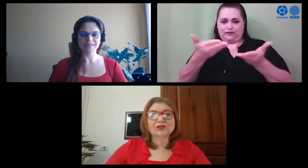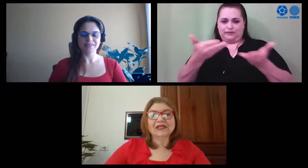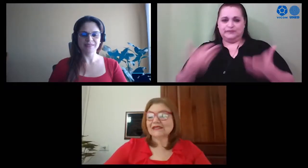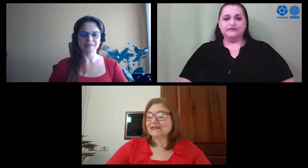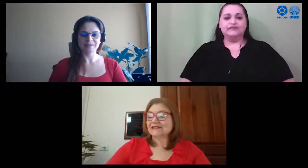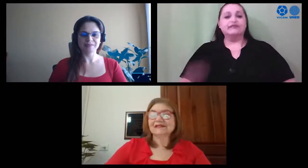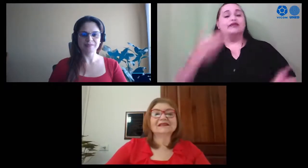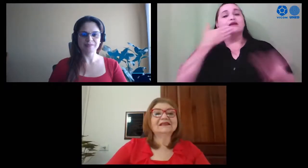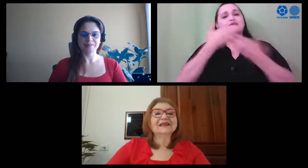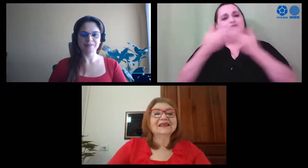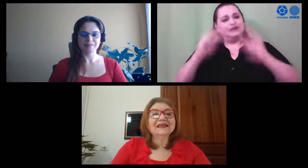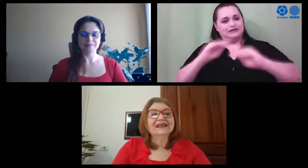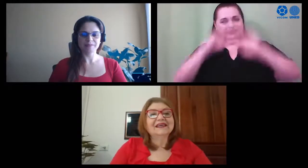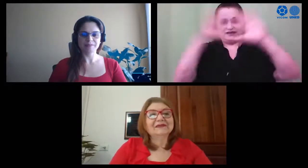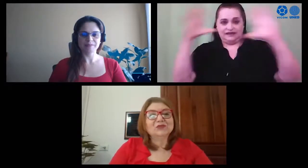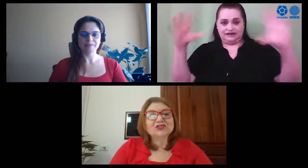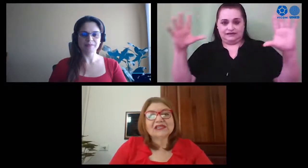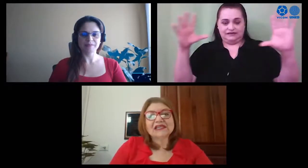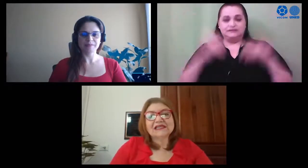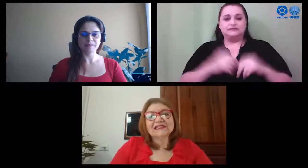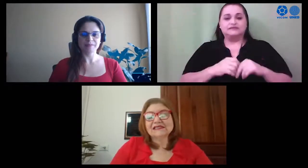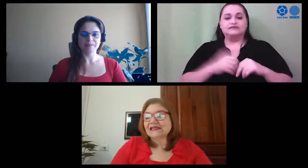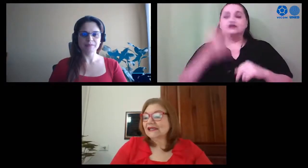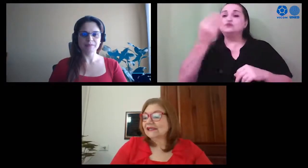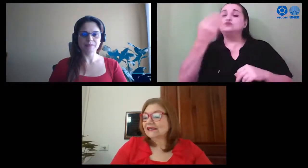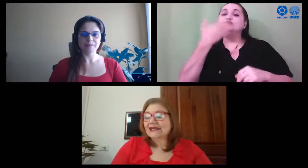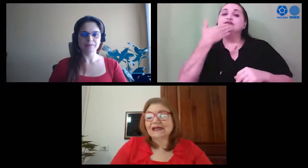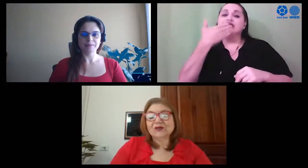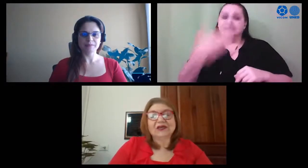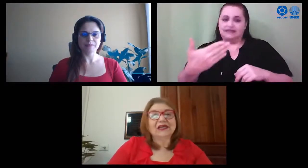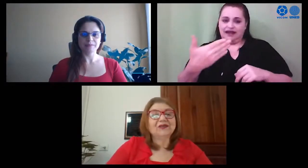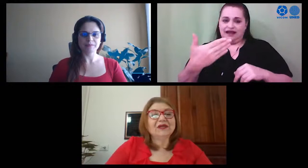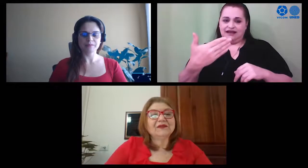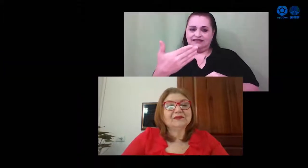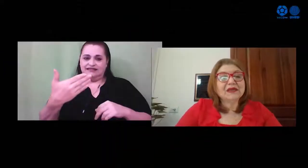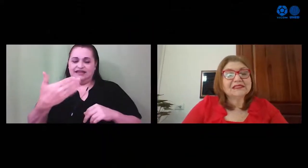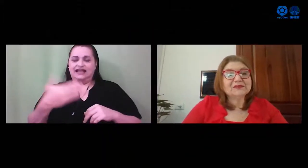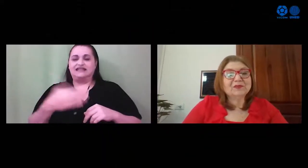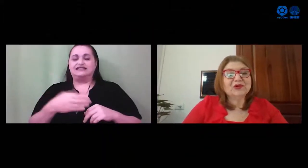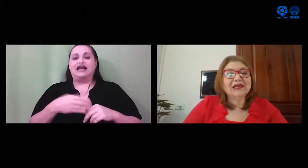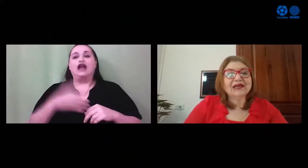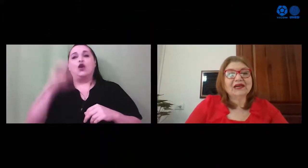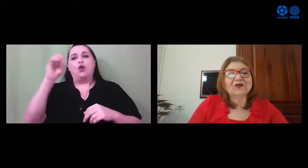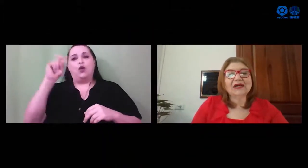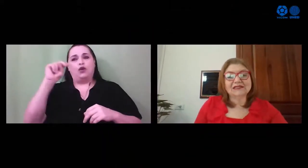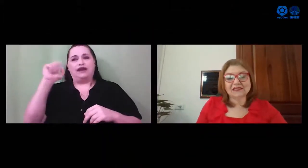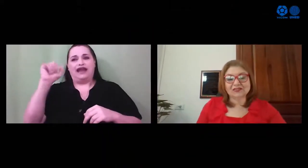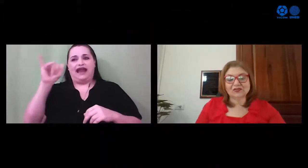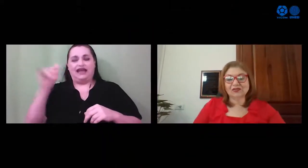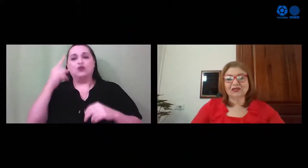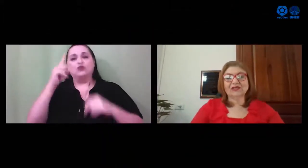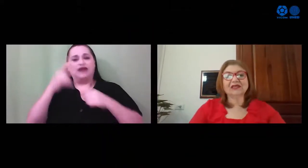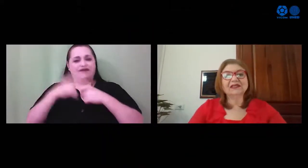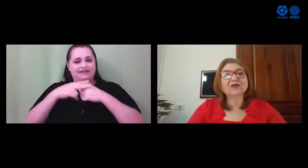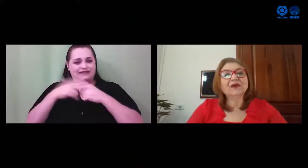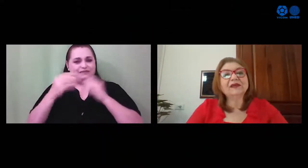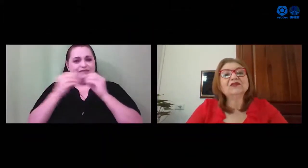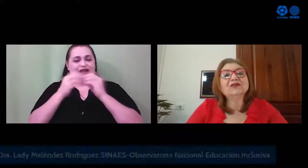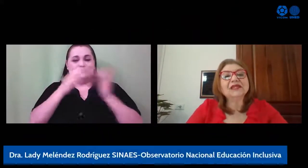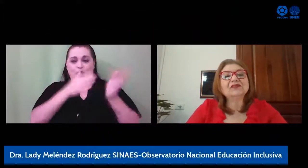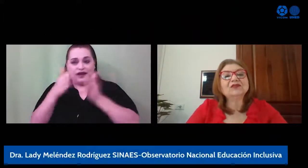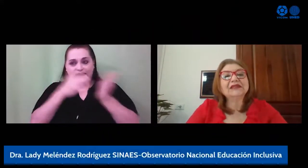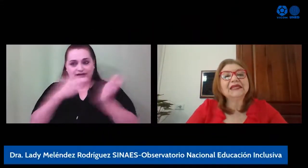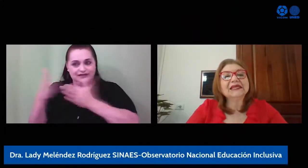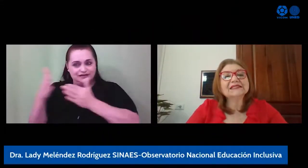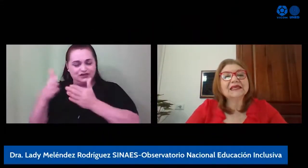Muy buenos días. Muchas gracias al ONEI una vez más por la organización de un